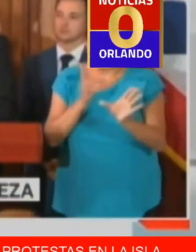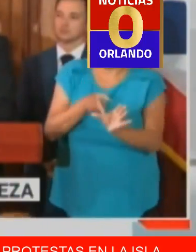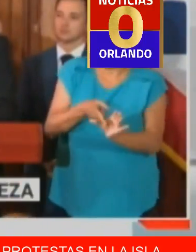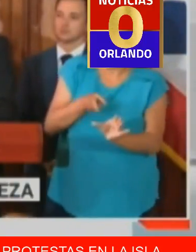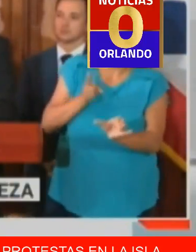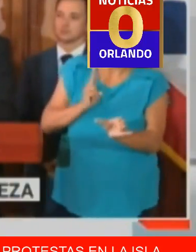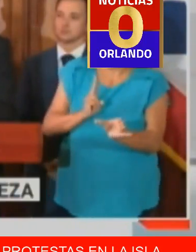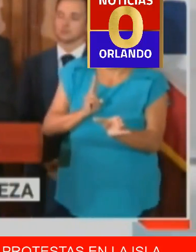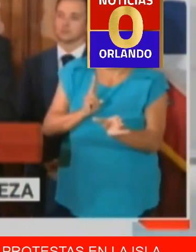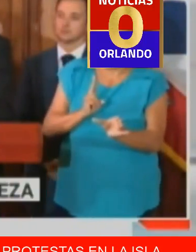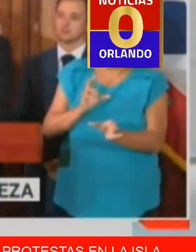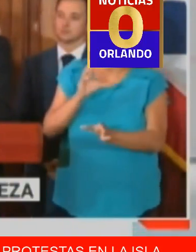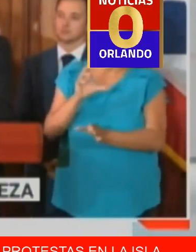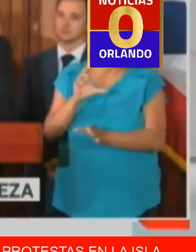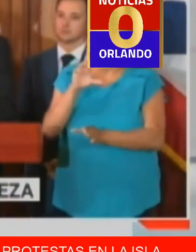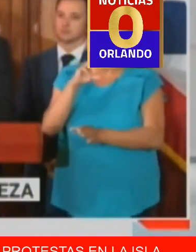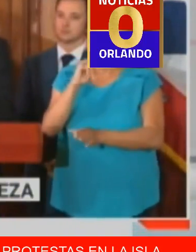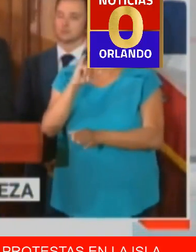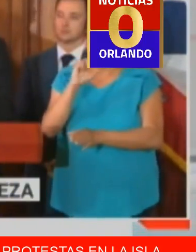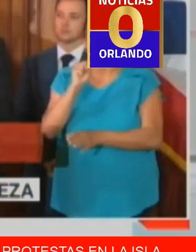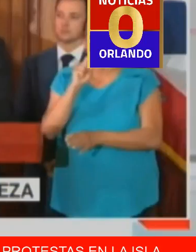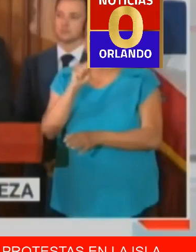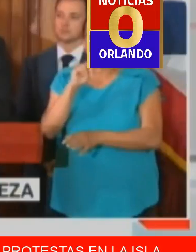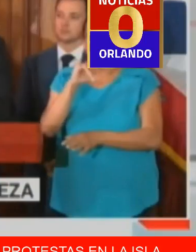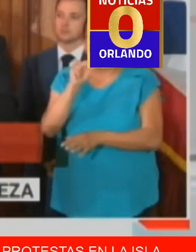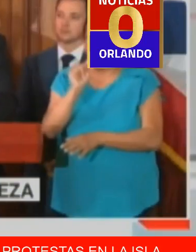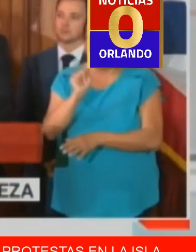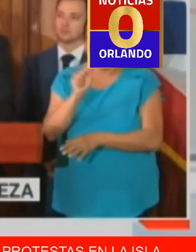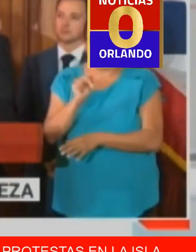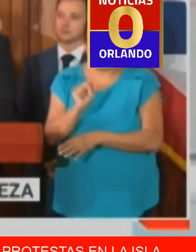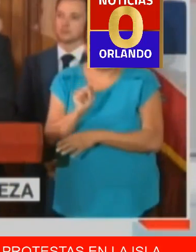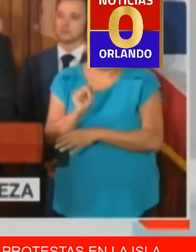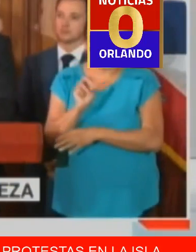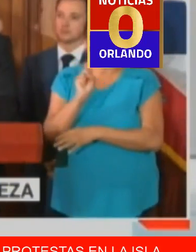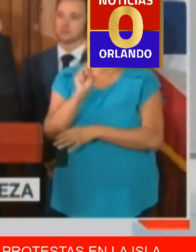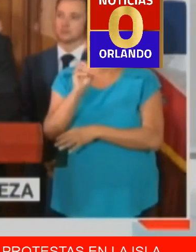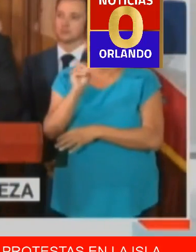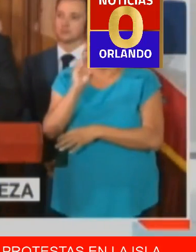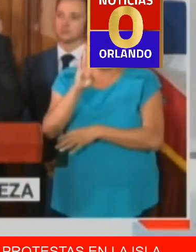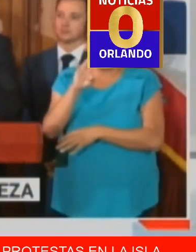renuncias de Cristian Sobrino y de Luis Gerardo Rivera Marín.